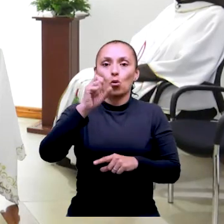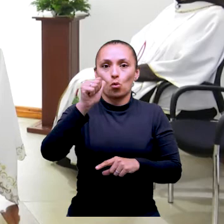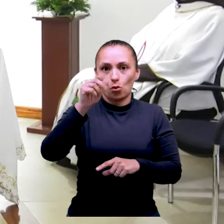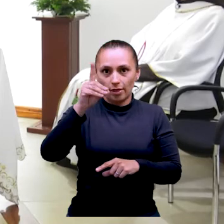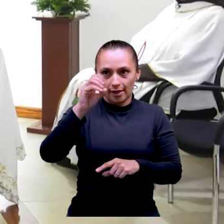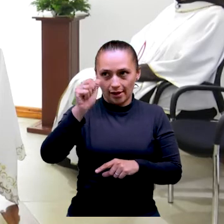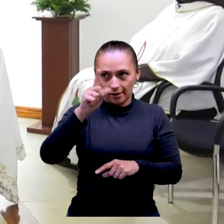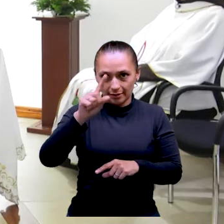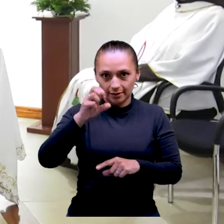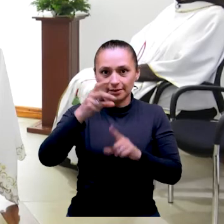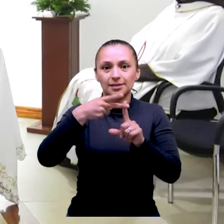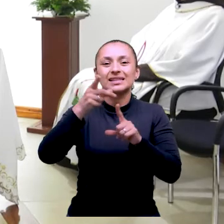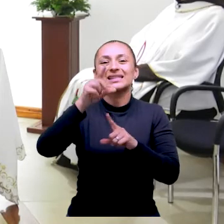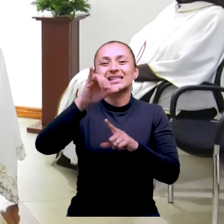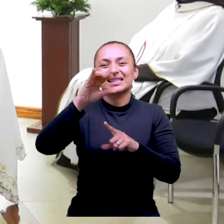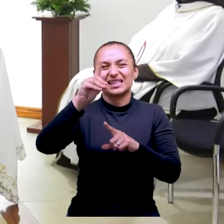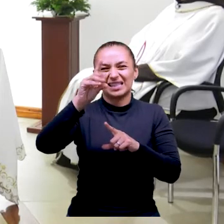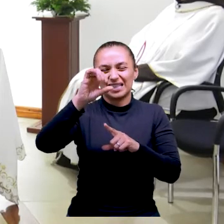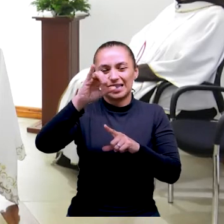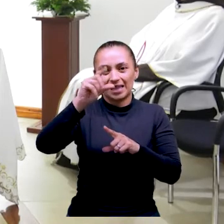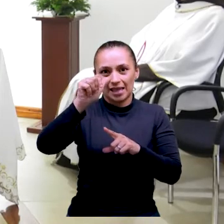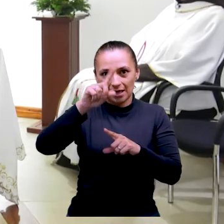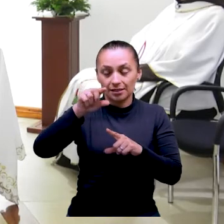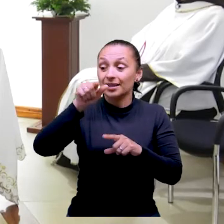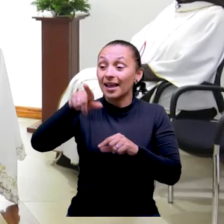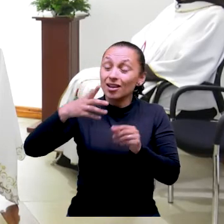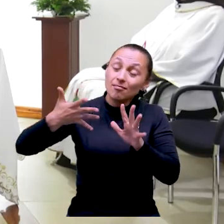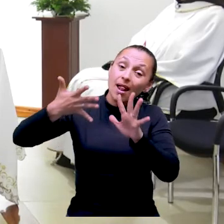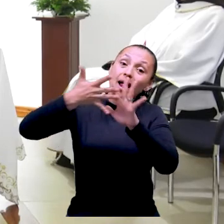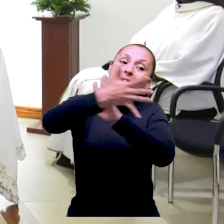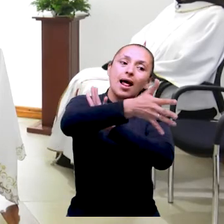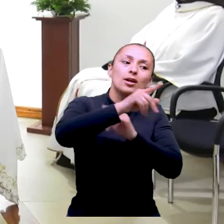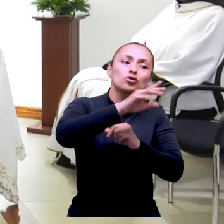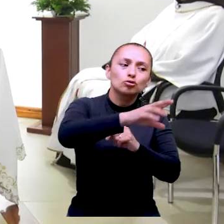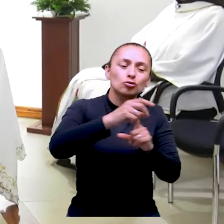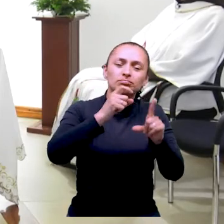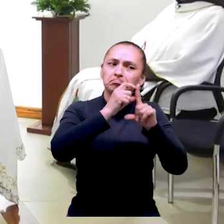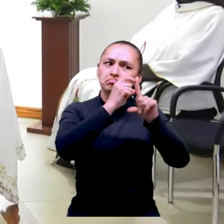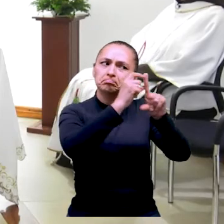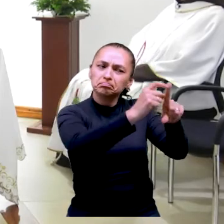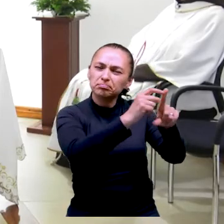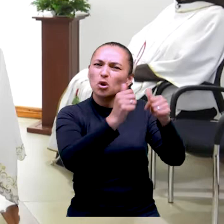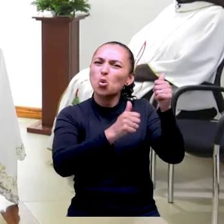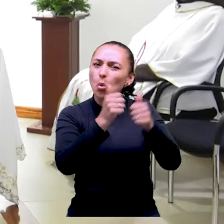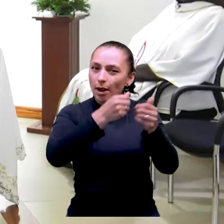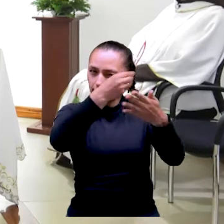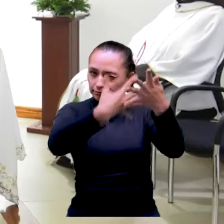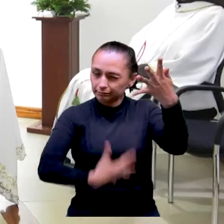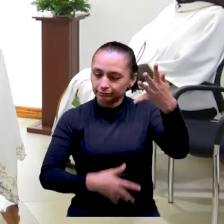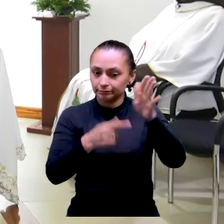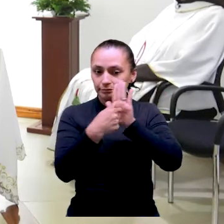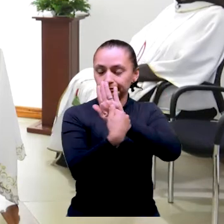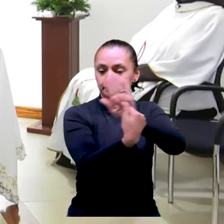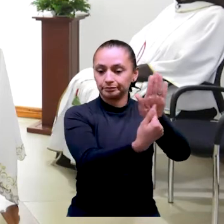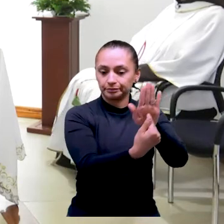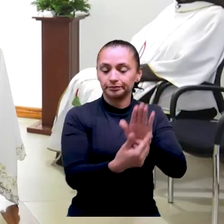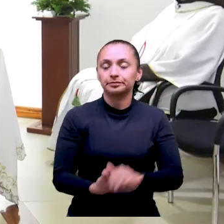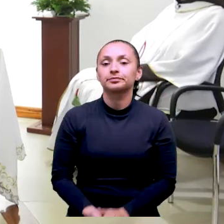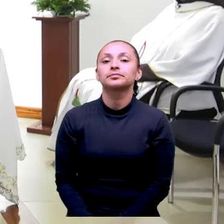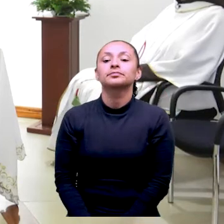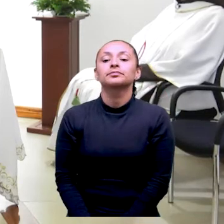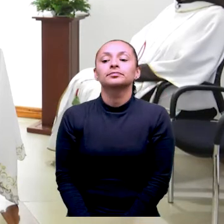y así les ellos les comunicaran de de palabras las disposiciones siguientes